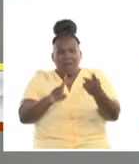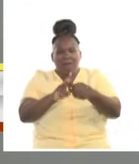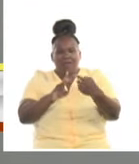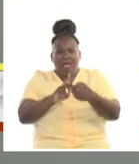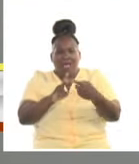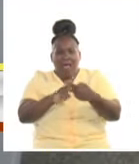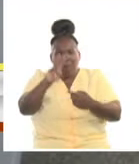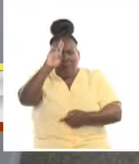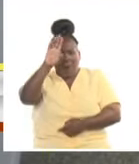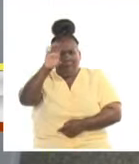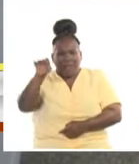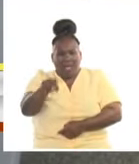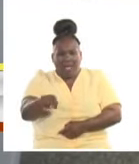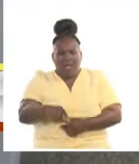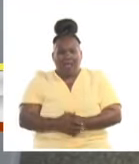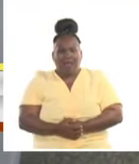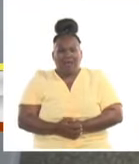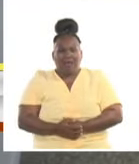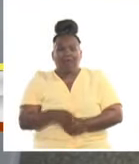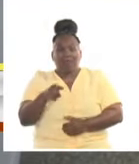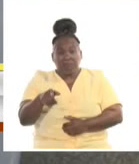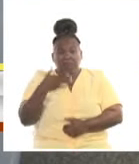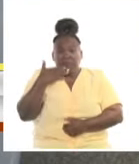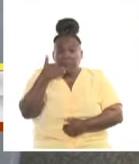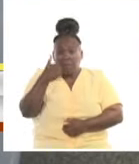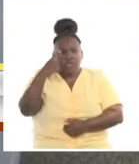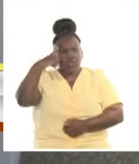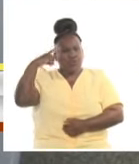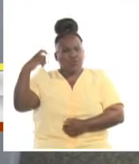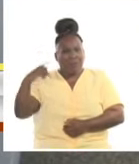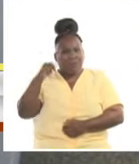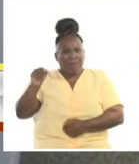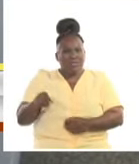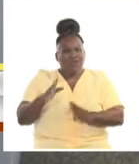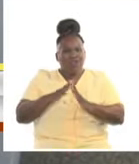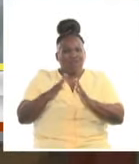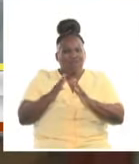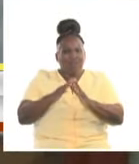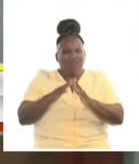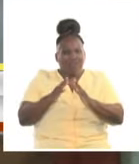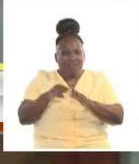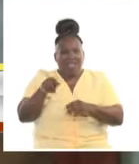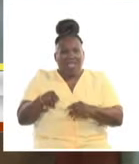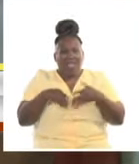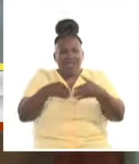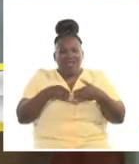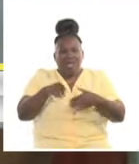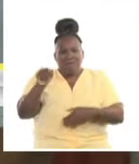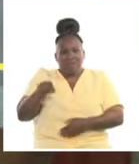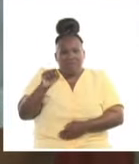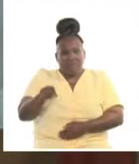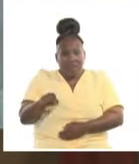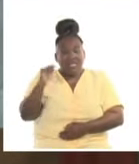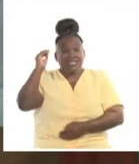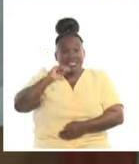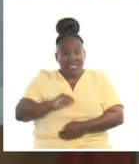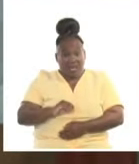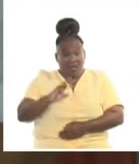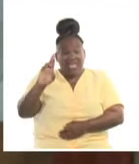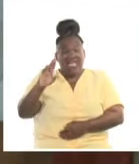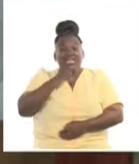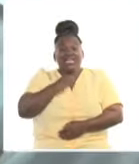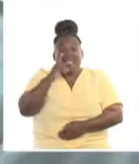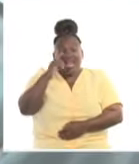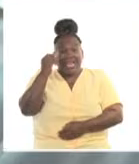de la ciudad de Bayamo satisface un anhelo de los granmenses de hace varios años. Bien lo sabe René, que hace más